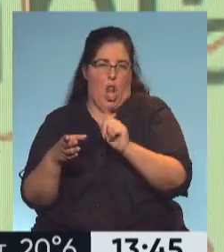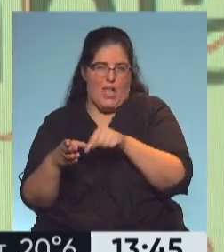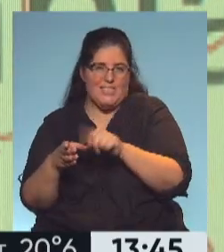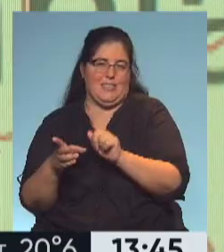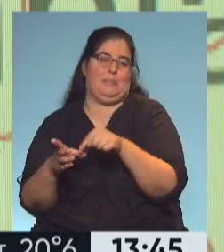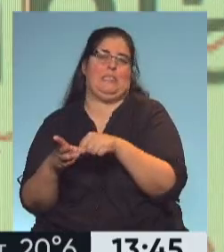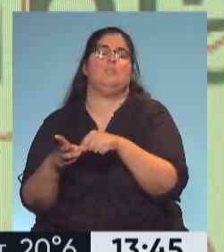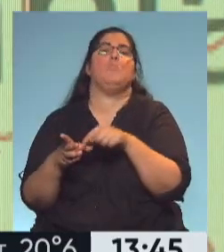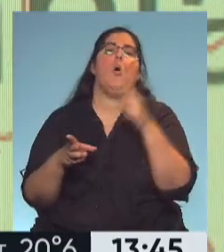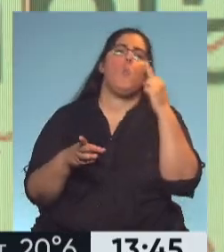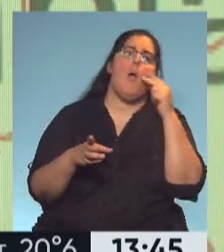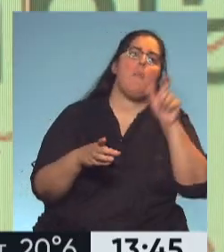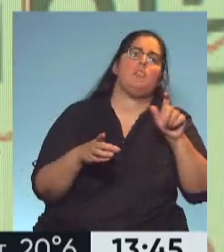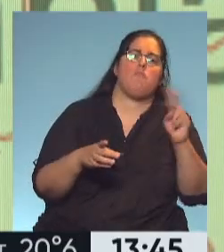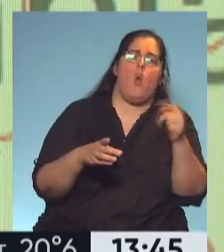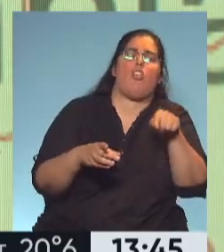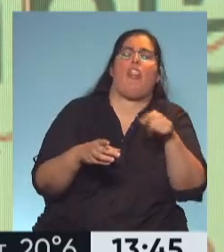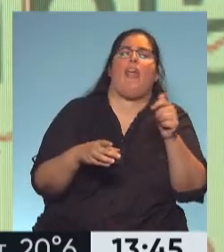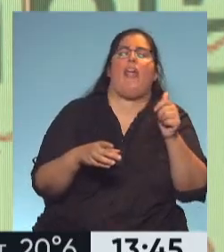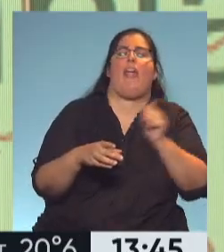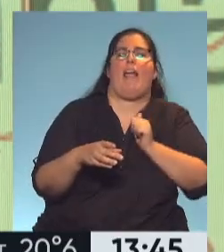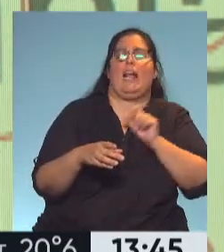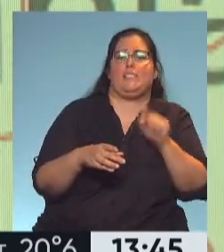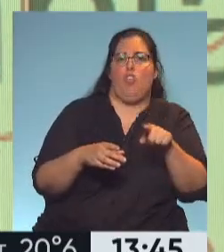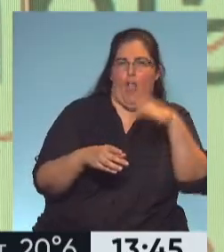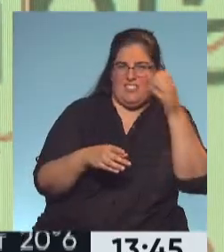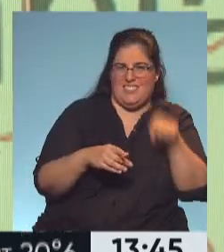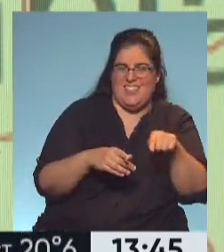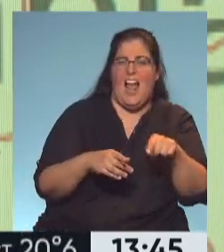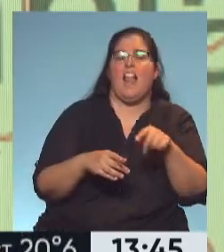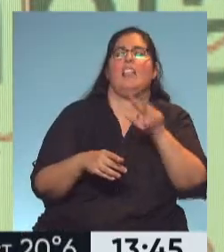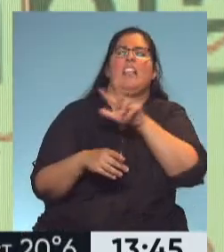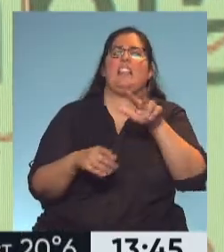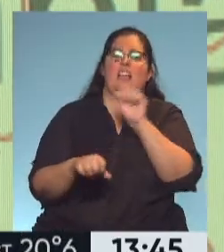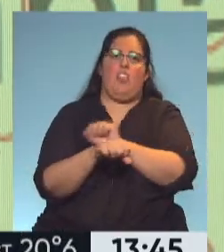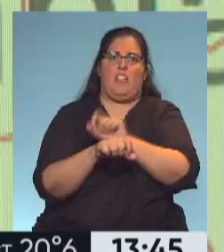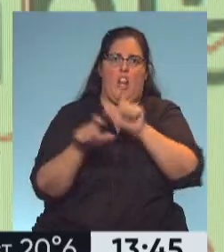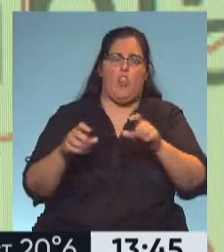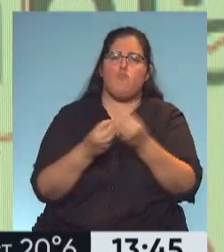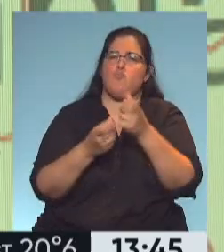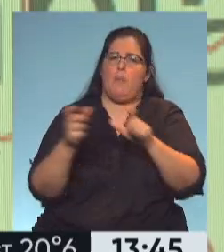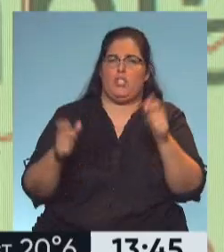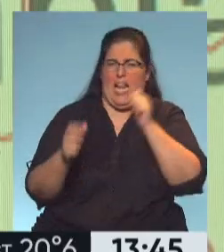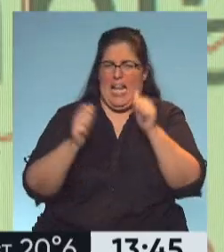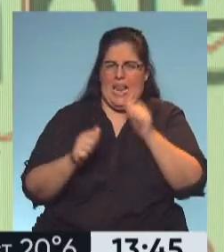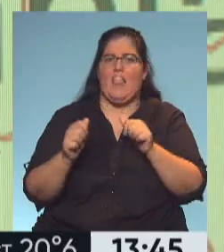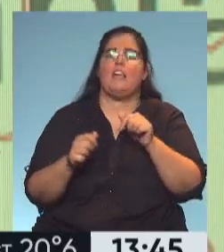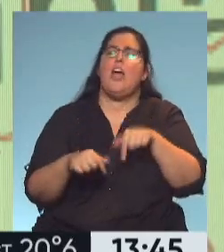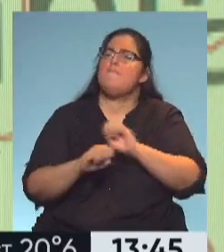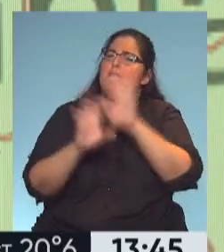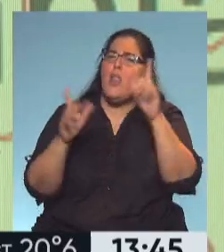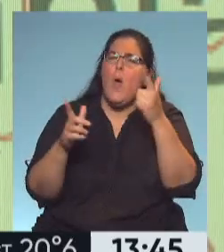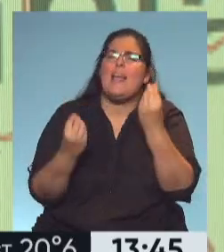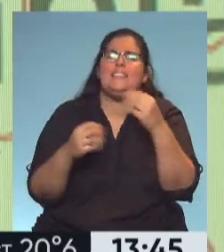los miembros del ejército, más de 33 detenidos, hay muchos heridos y todavía no está claro qué es